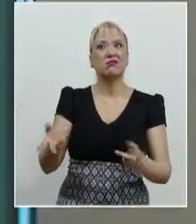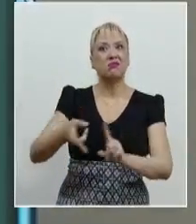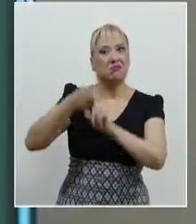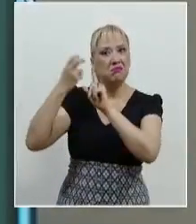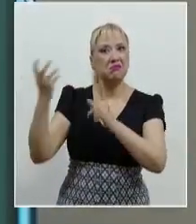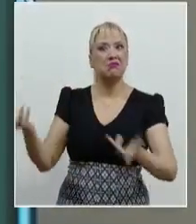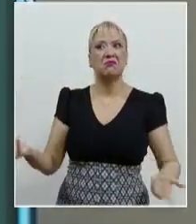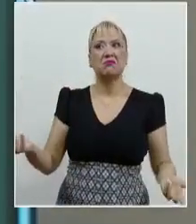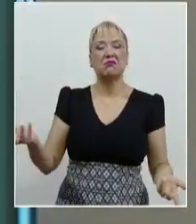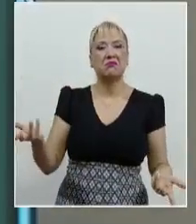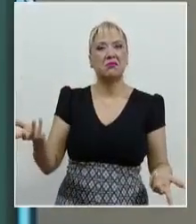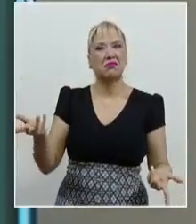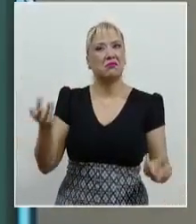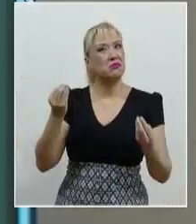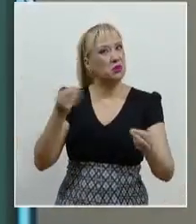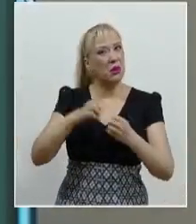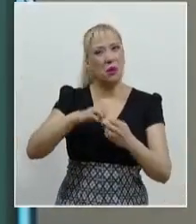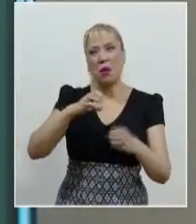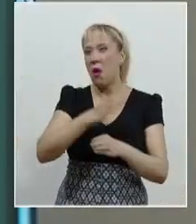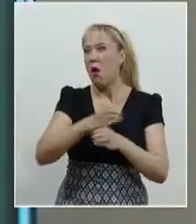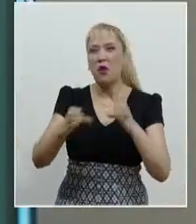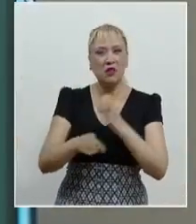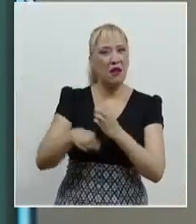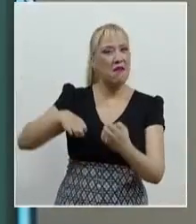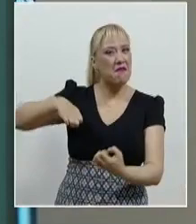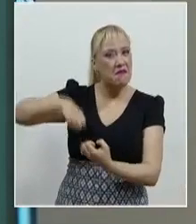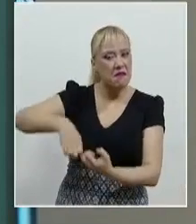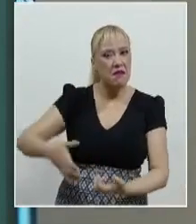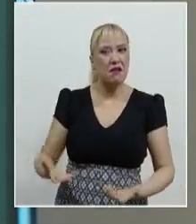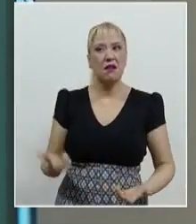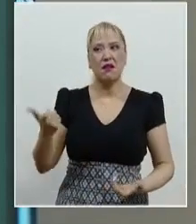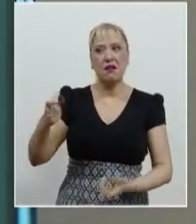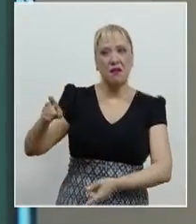No busca promover o